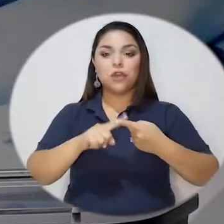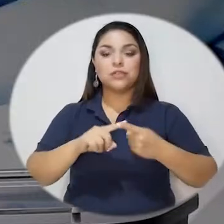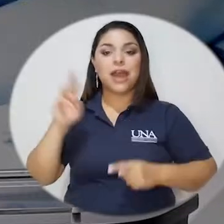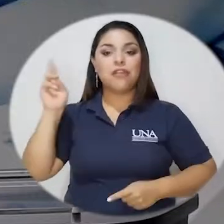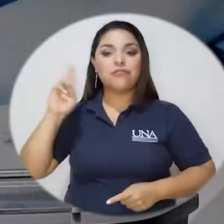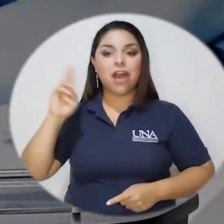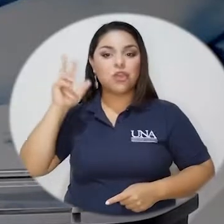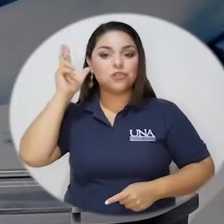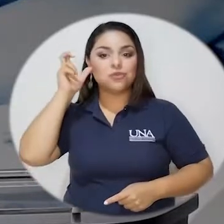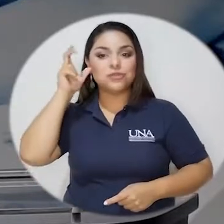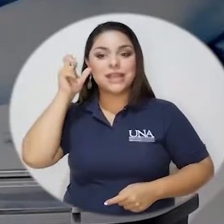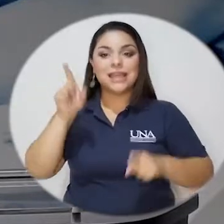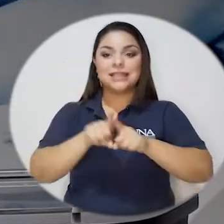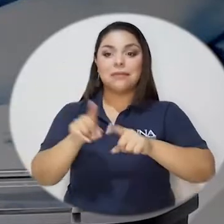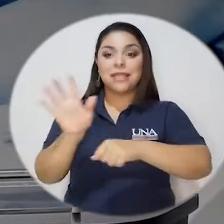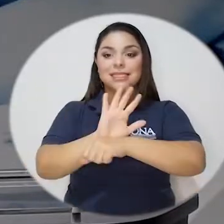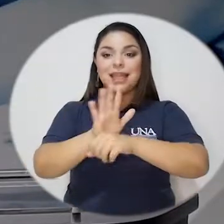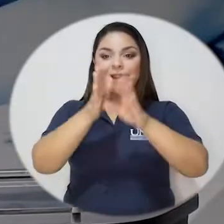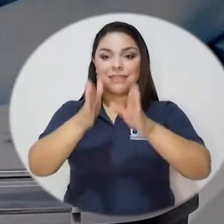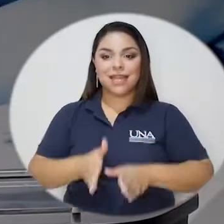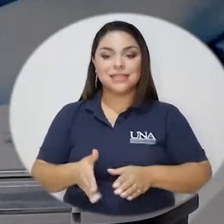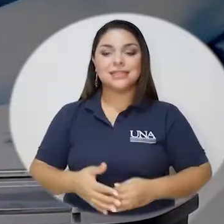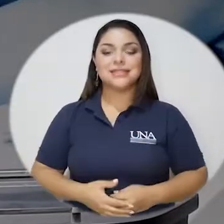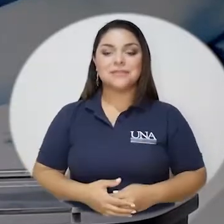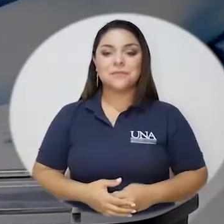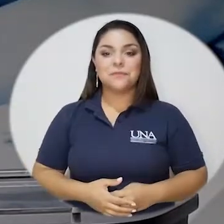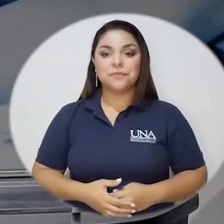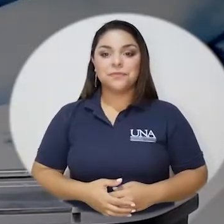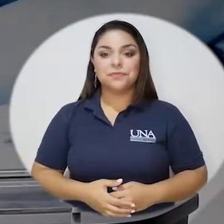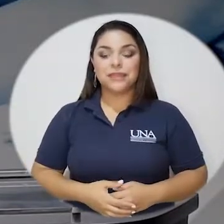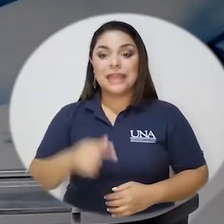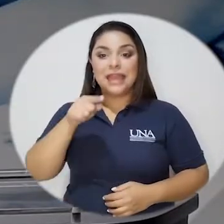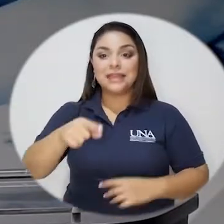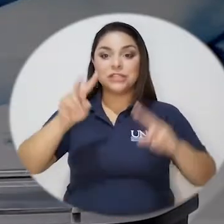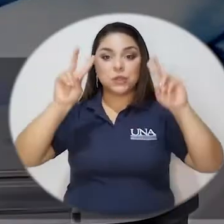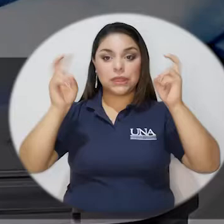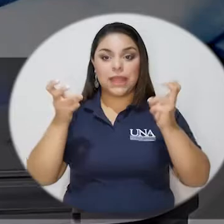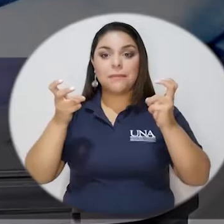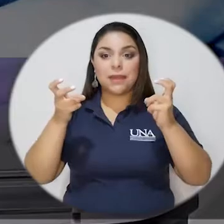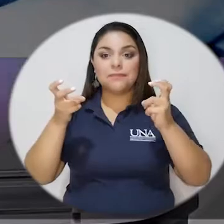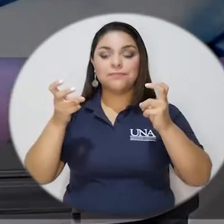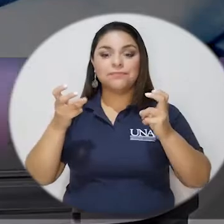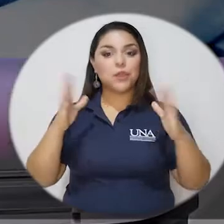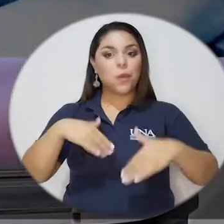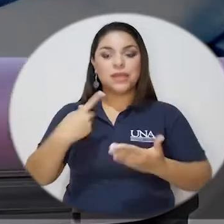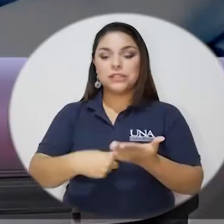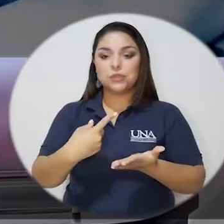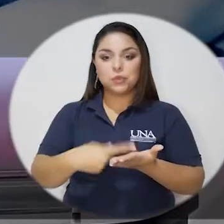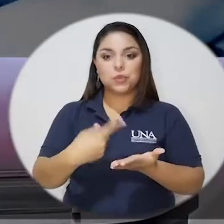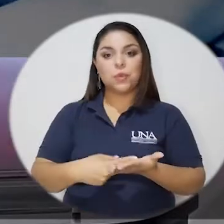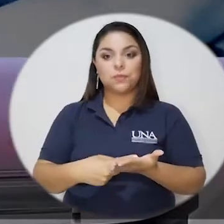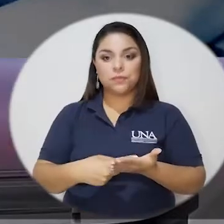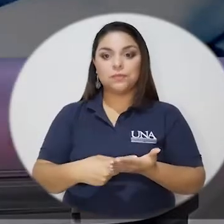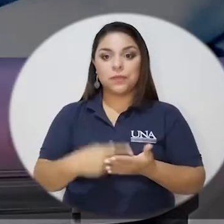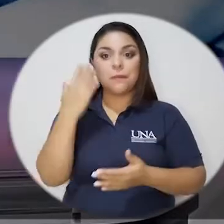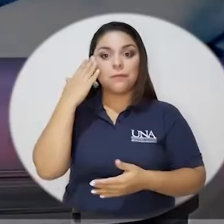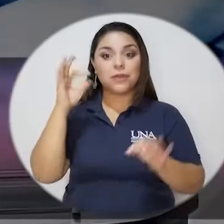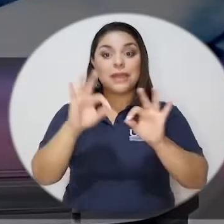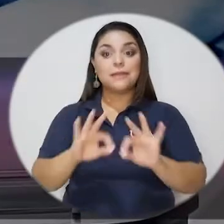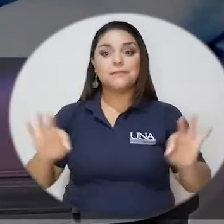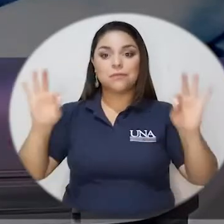Radio Escuchas y televidentes. Y desde luego que es un tema indiscutible que